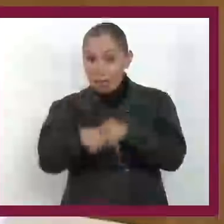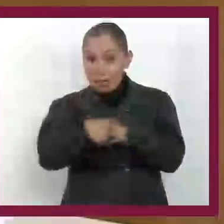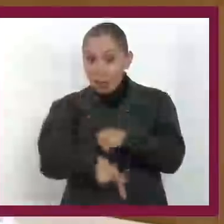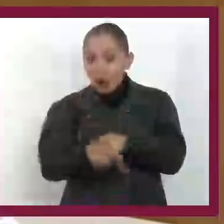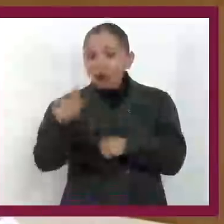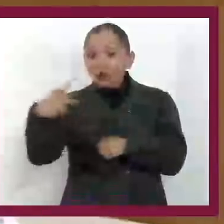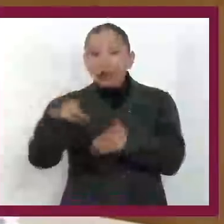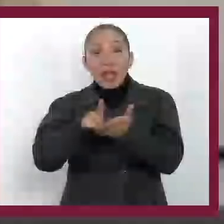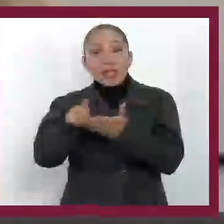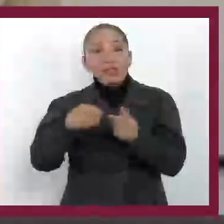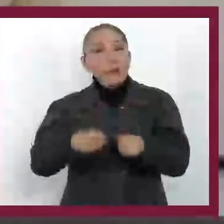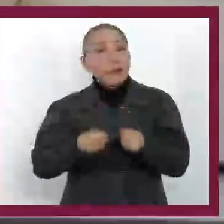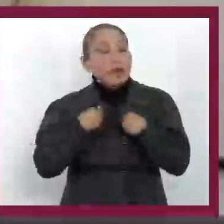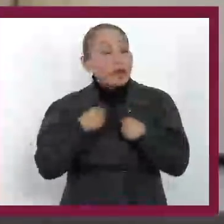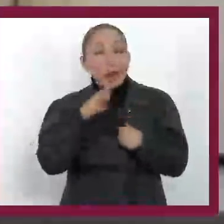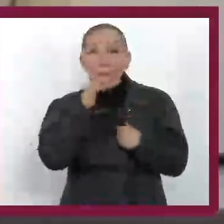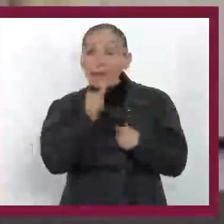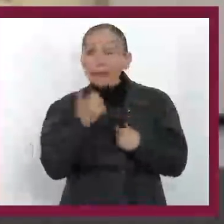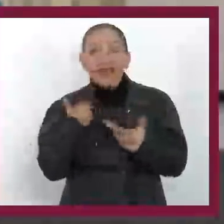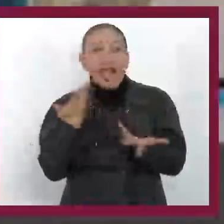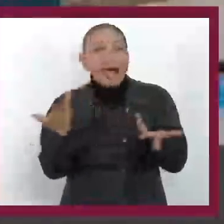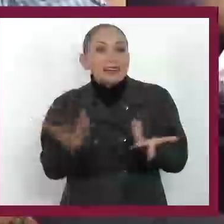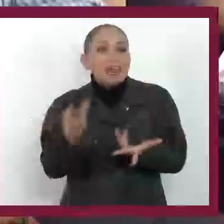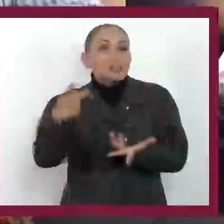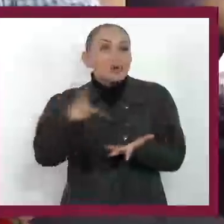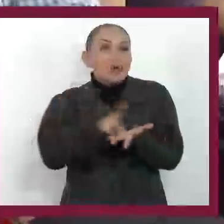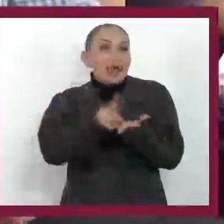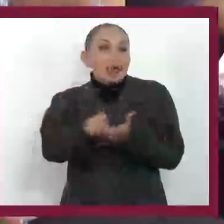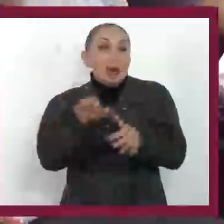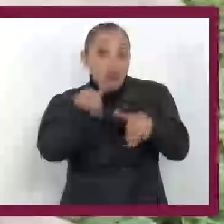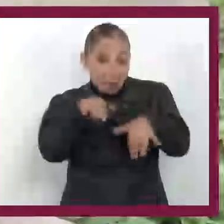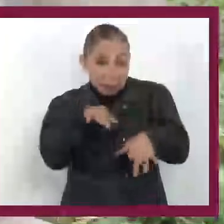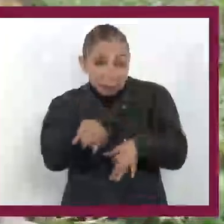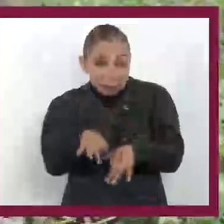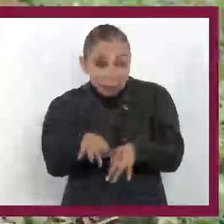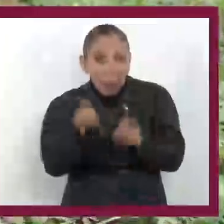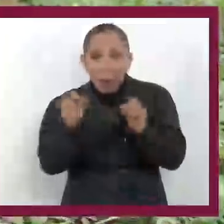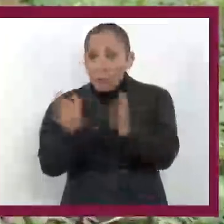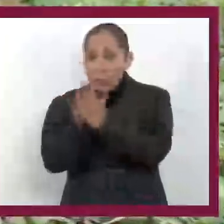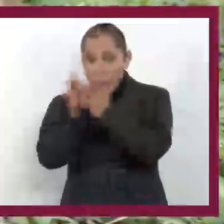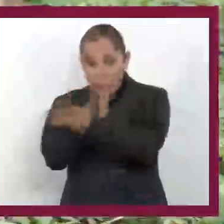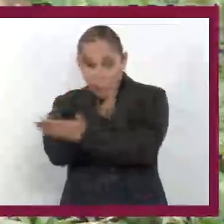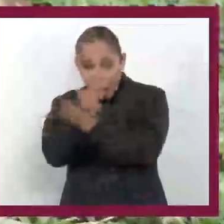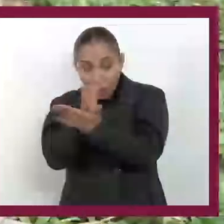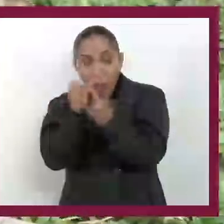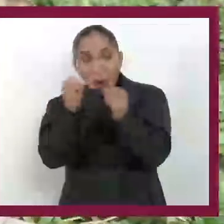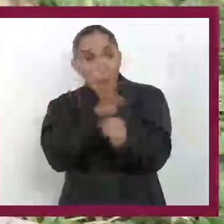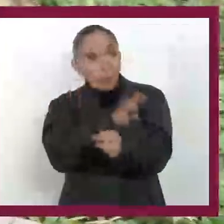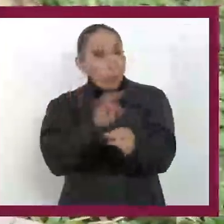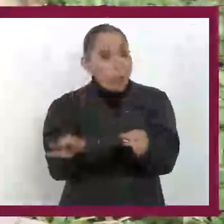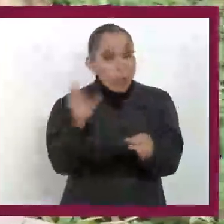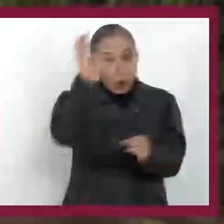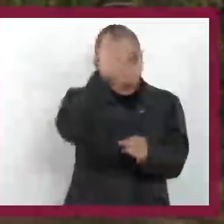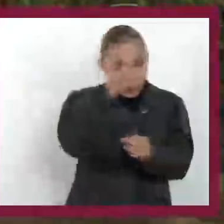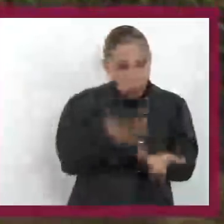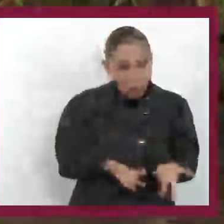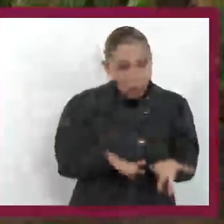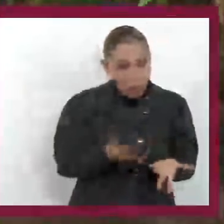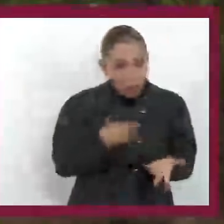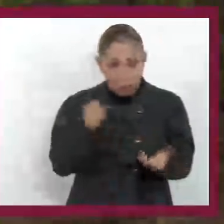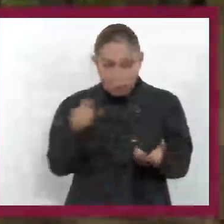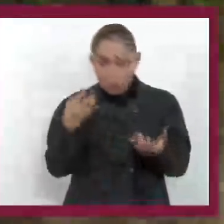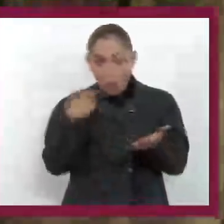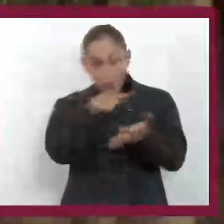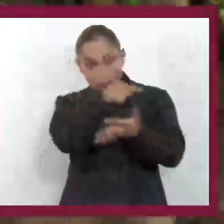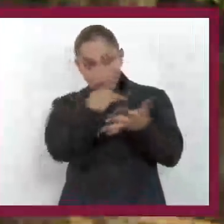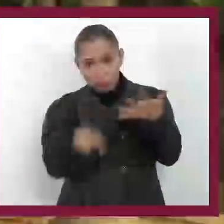su derecho a la vida y no podrá tampoco ejercer su derecho al trabajo, ni participar, ni tener acceso a la cultura que corresponden a